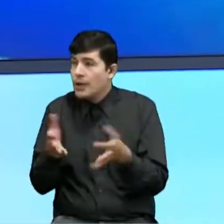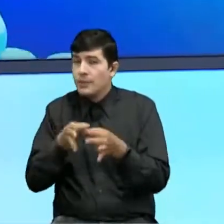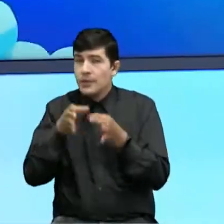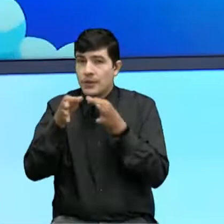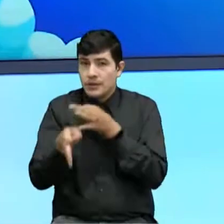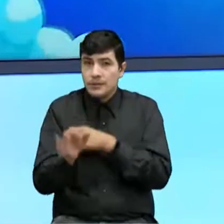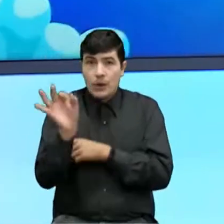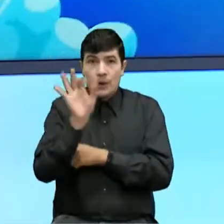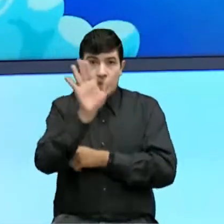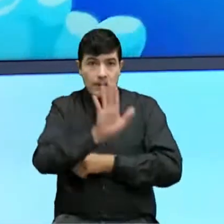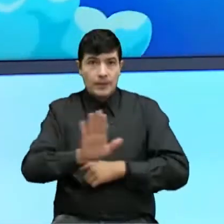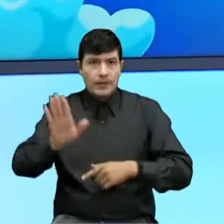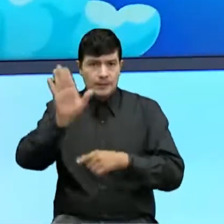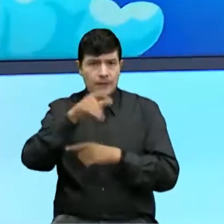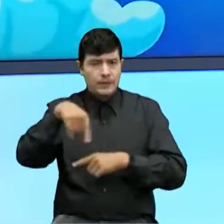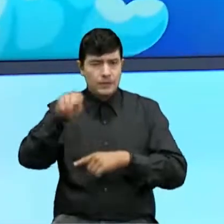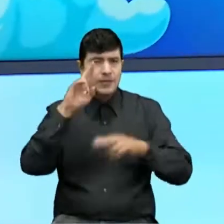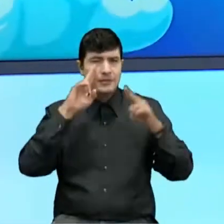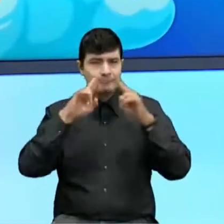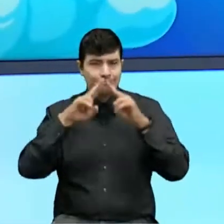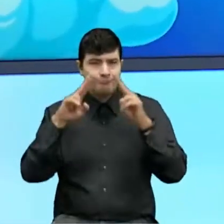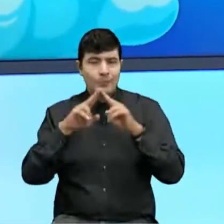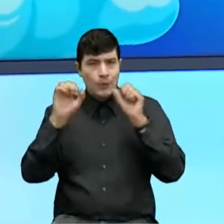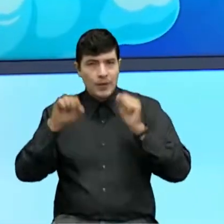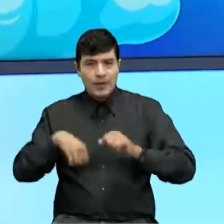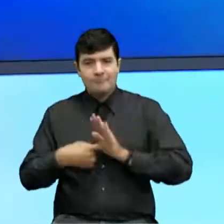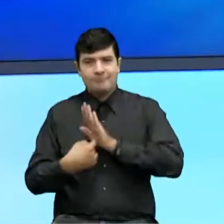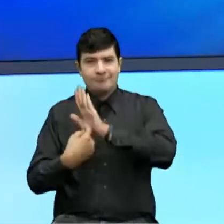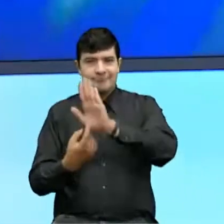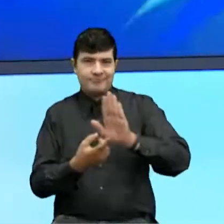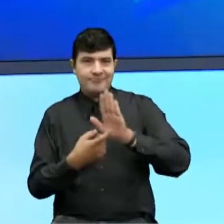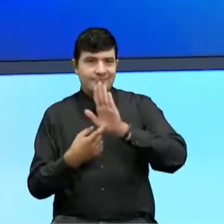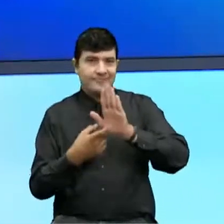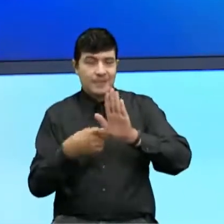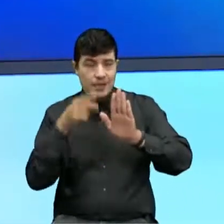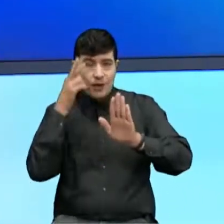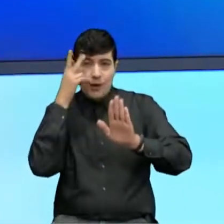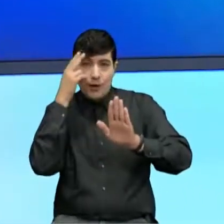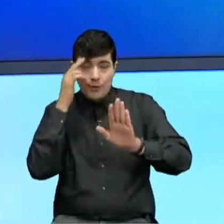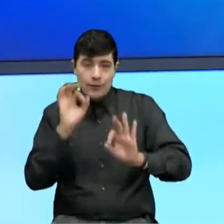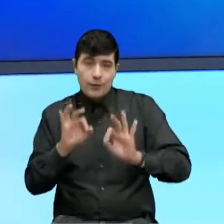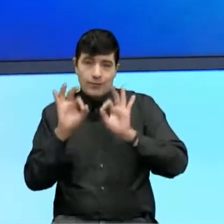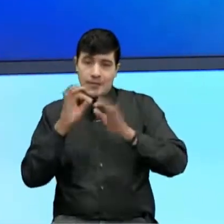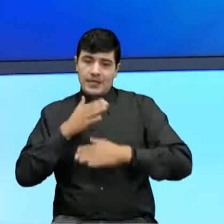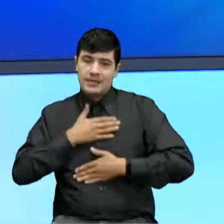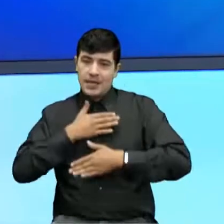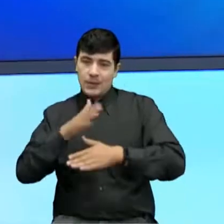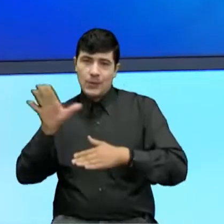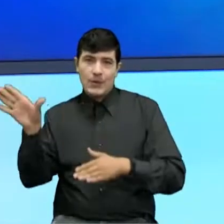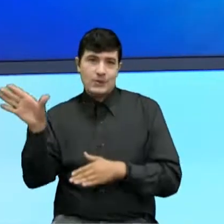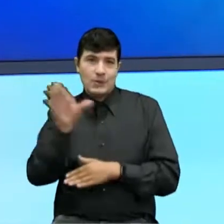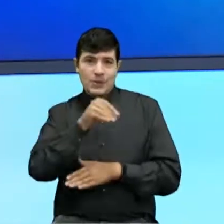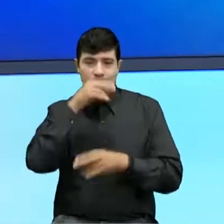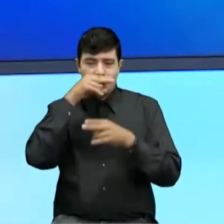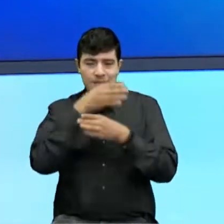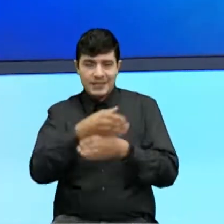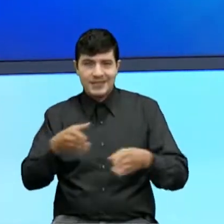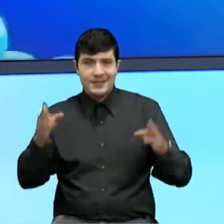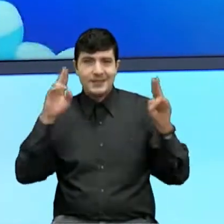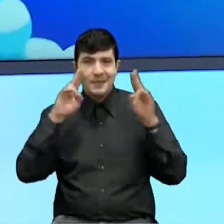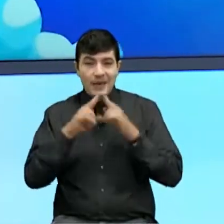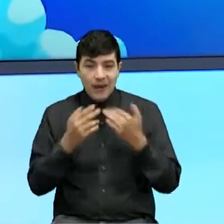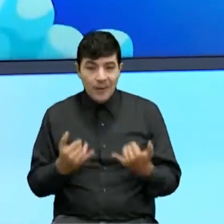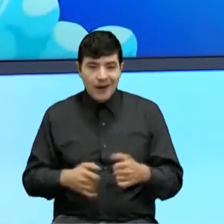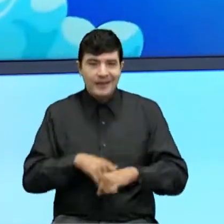nos están escribiendo para nosotros poderlos mencionar acá y obviamente saludar a todos los niños que ven en estos